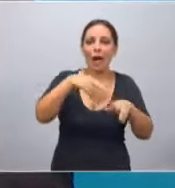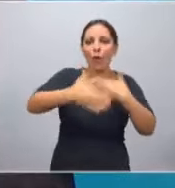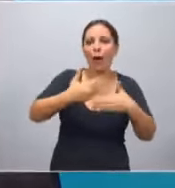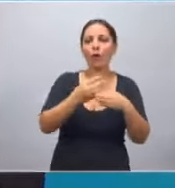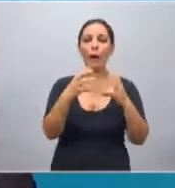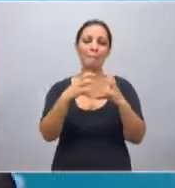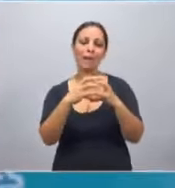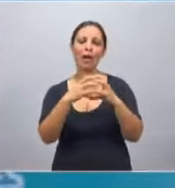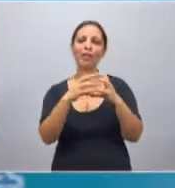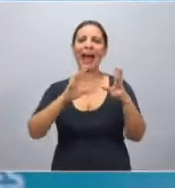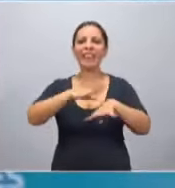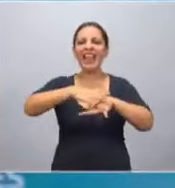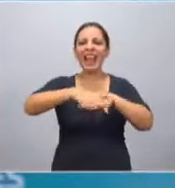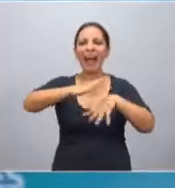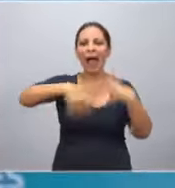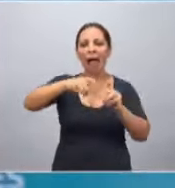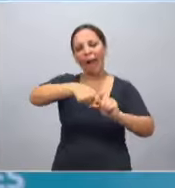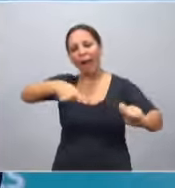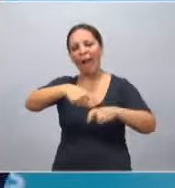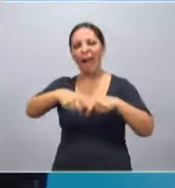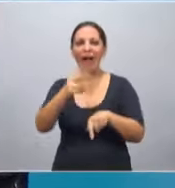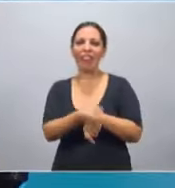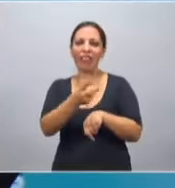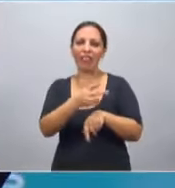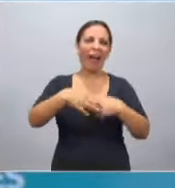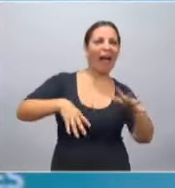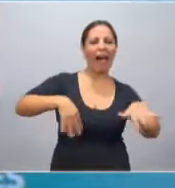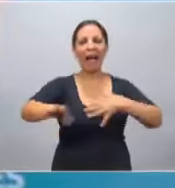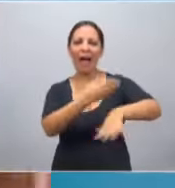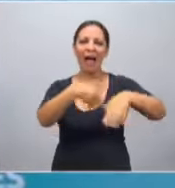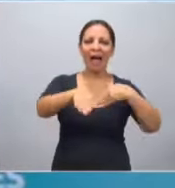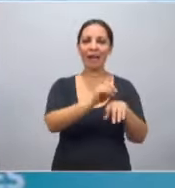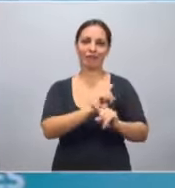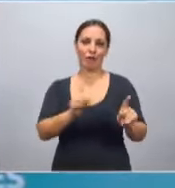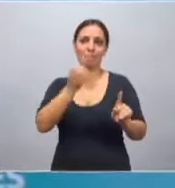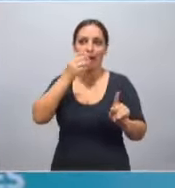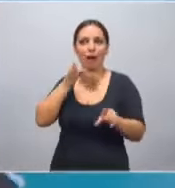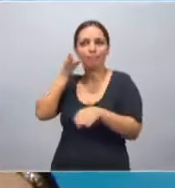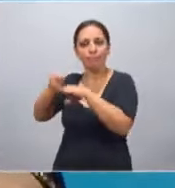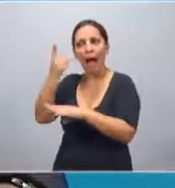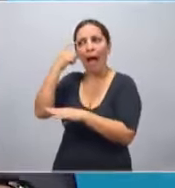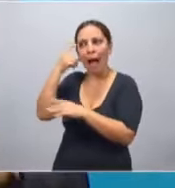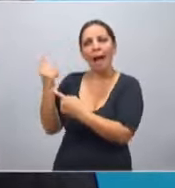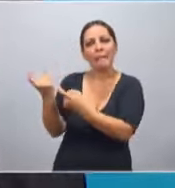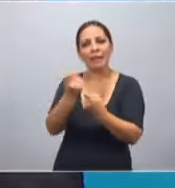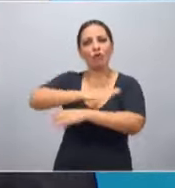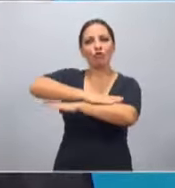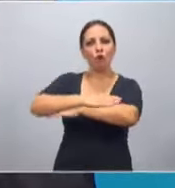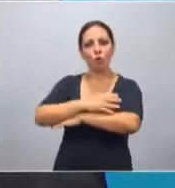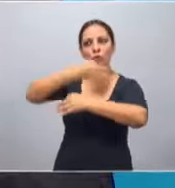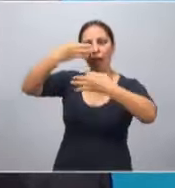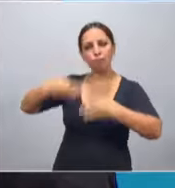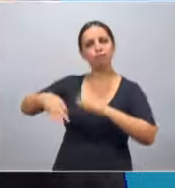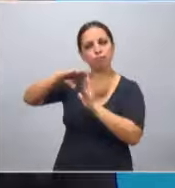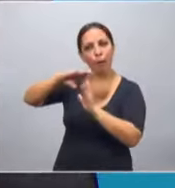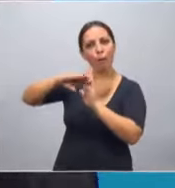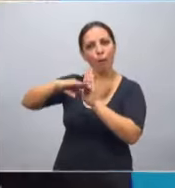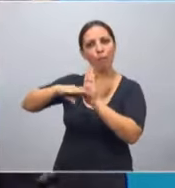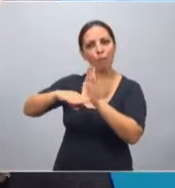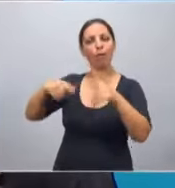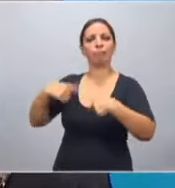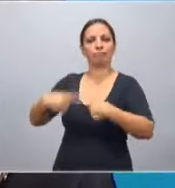es participar en disciplinas que requieren equipamiento que requieren formación que requieren acompañamiento que